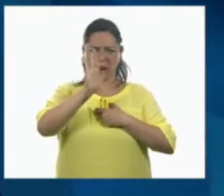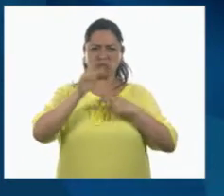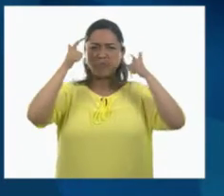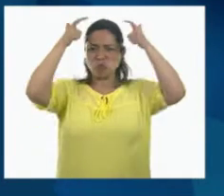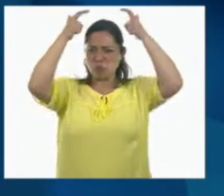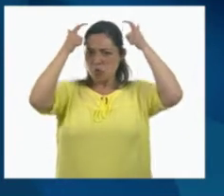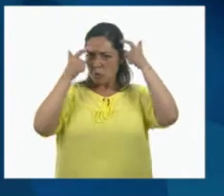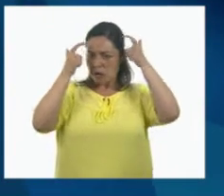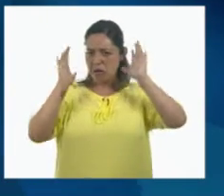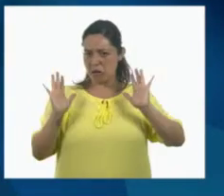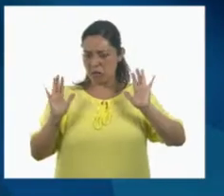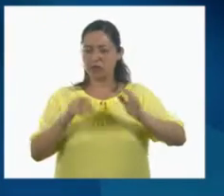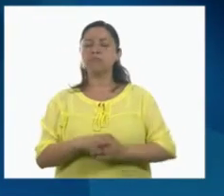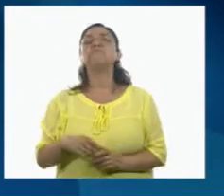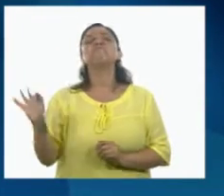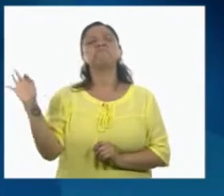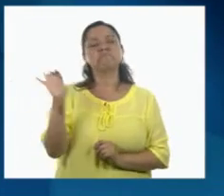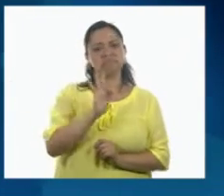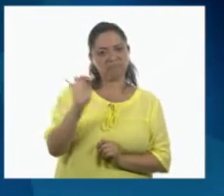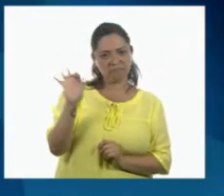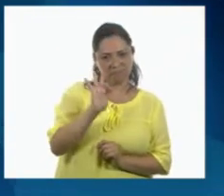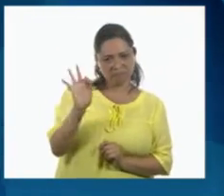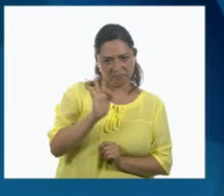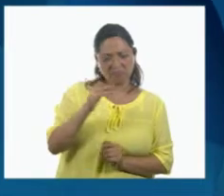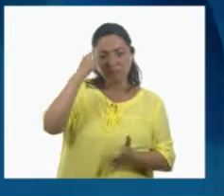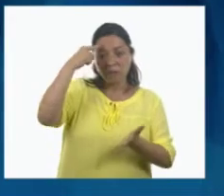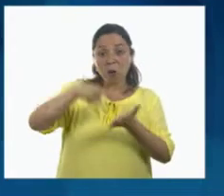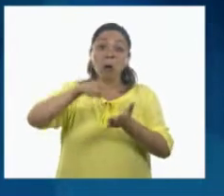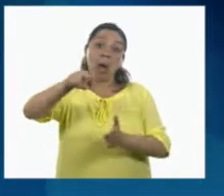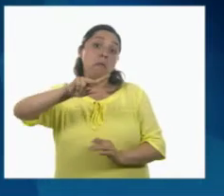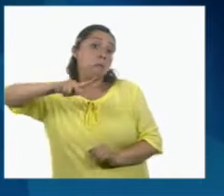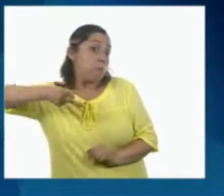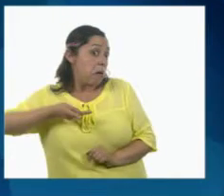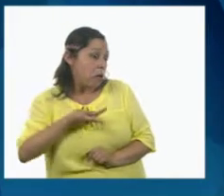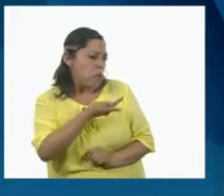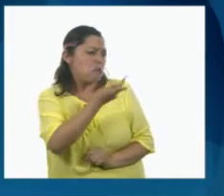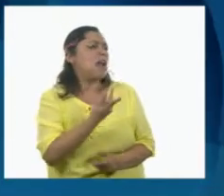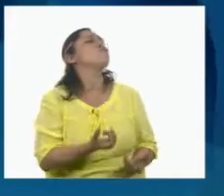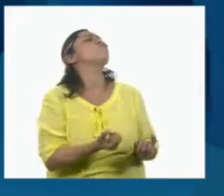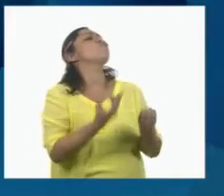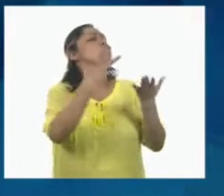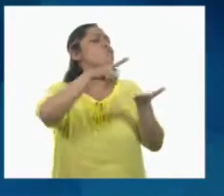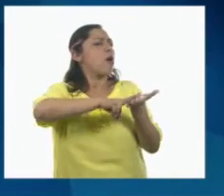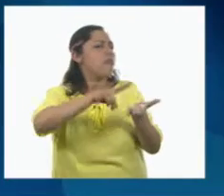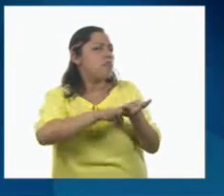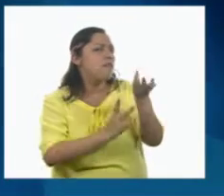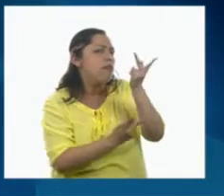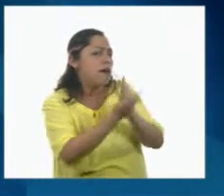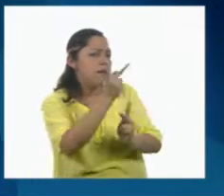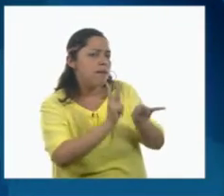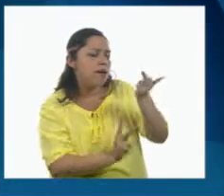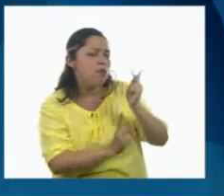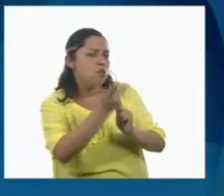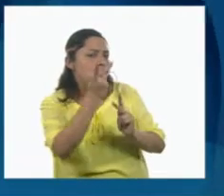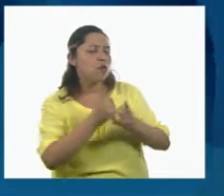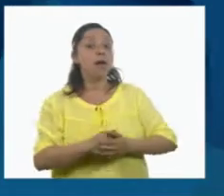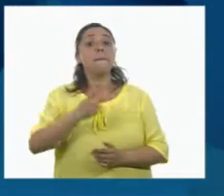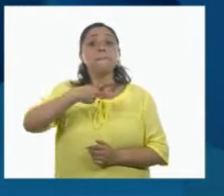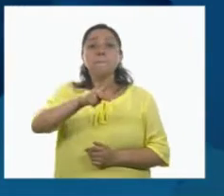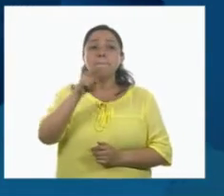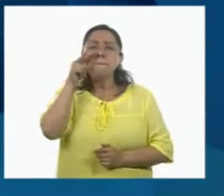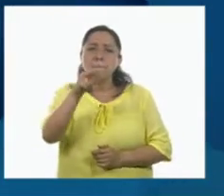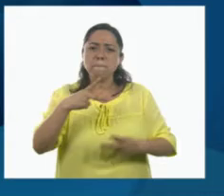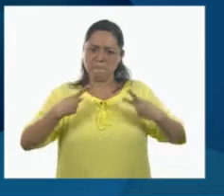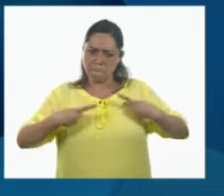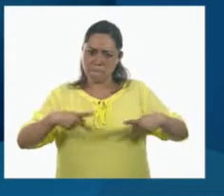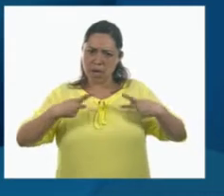sombrero. Probablemente él está preguntando cuánto cuestan estas verduras que vemos ahí, pero también vemos a una persona que